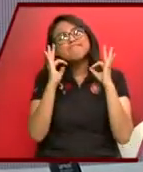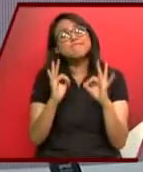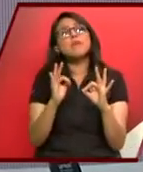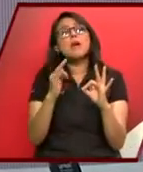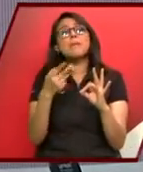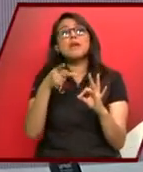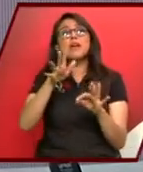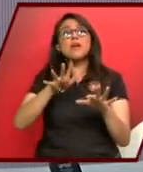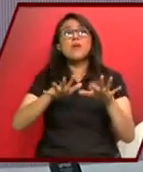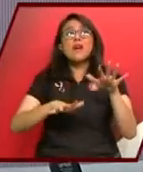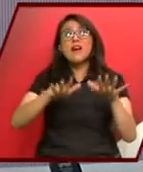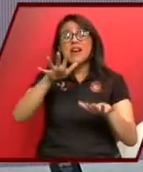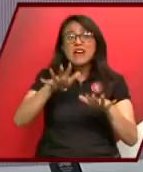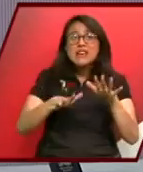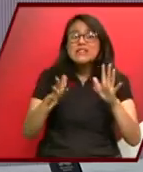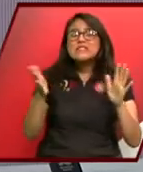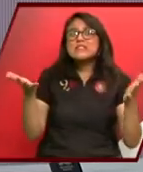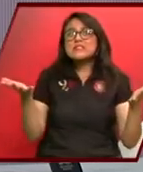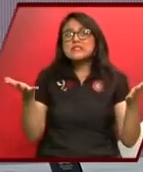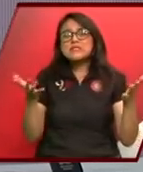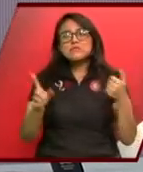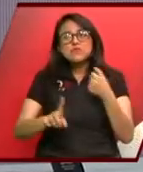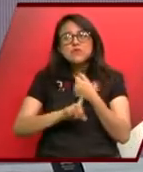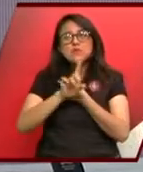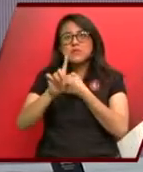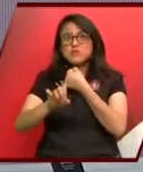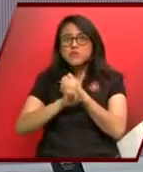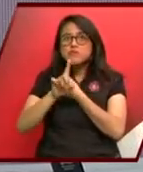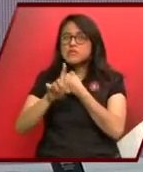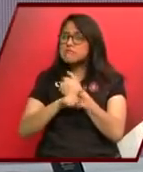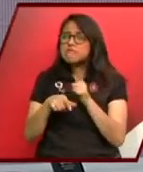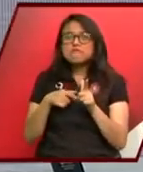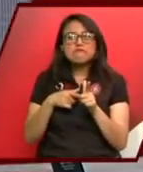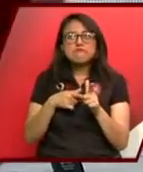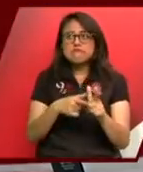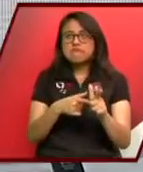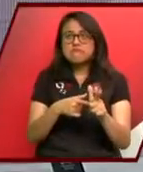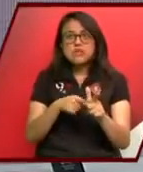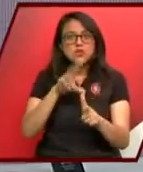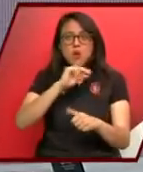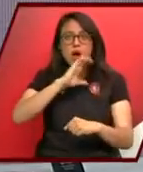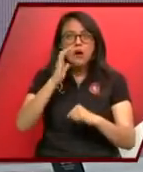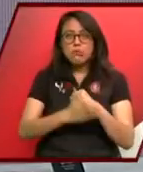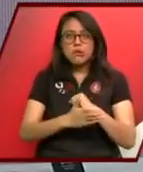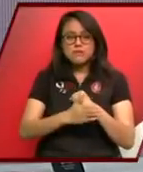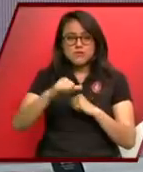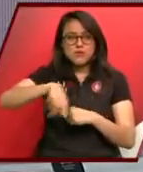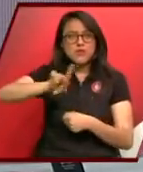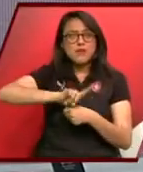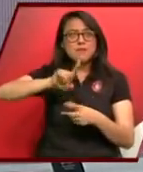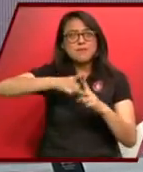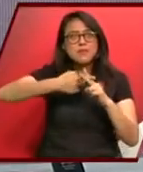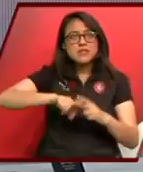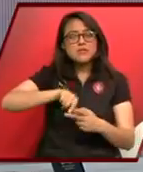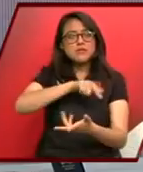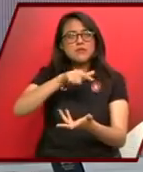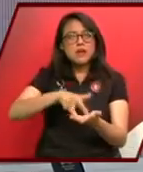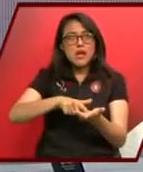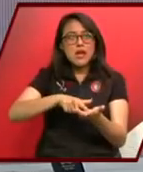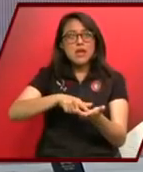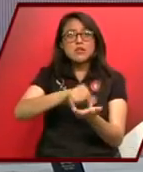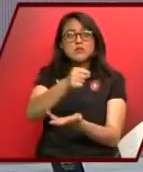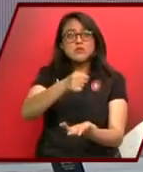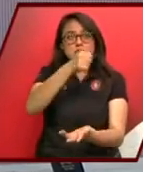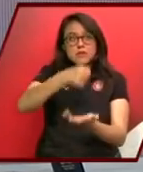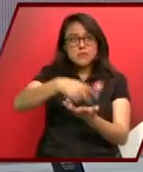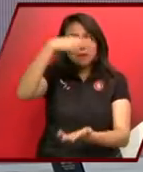Pero la realidad es que las broncas aquí y allá siguen, ¿eh? Vamos a abrir el día de hoy con A Quien Corresponda en Ciudad de México,